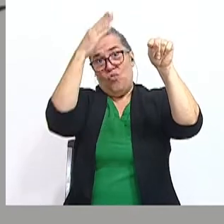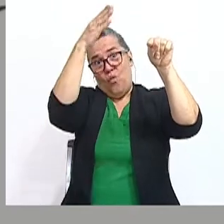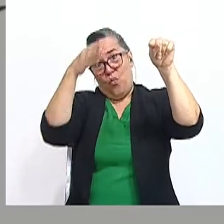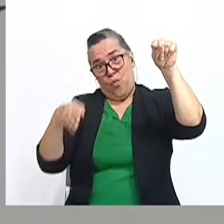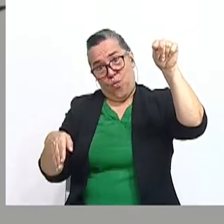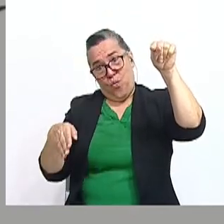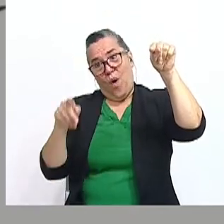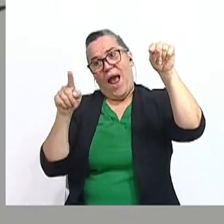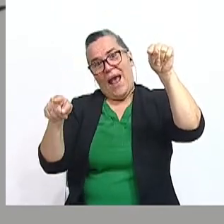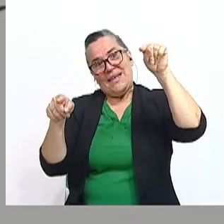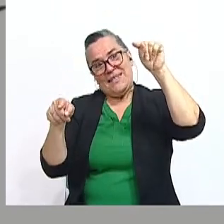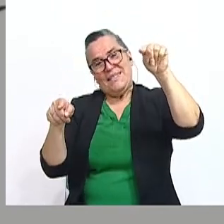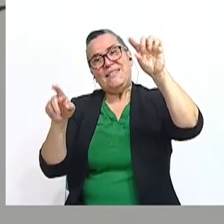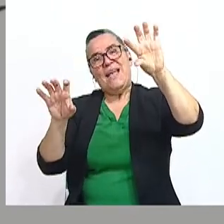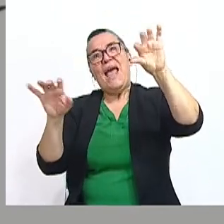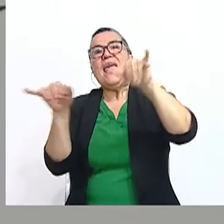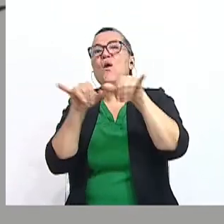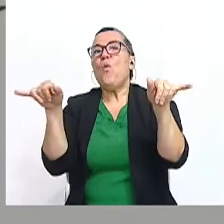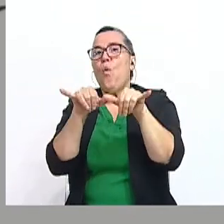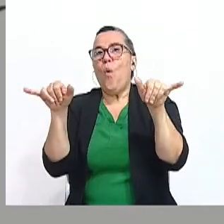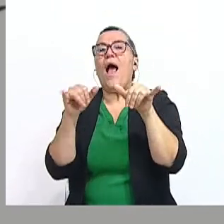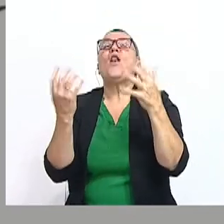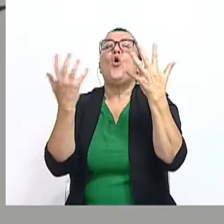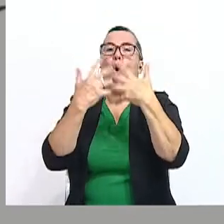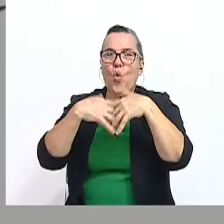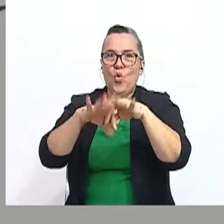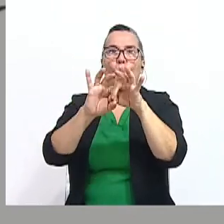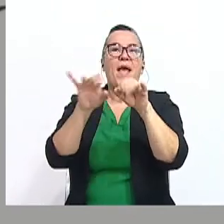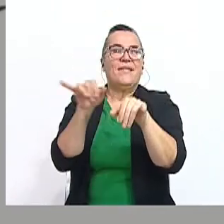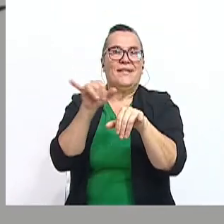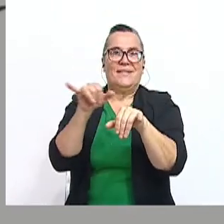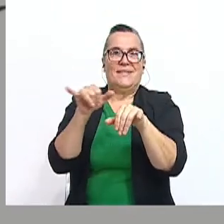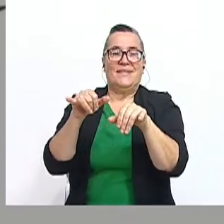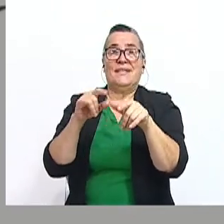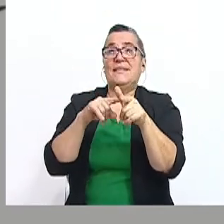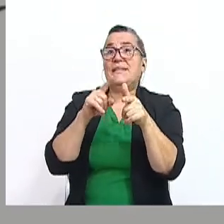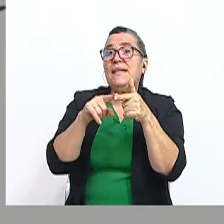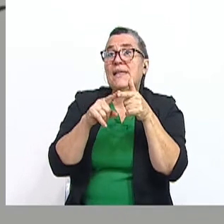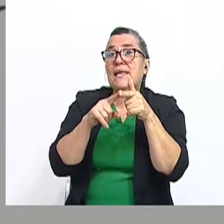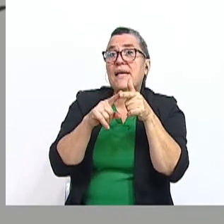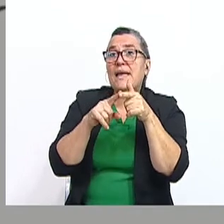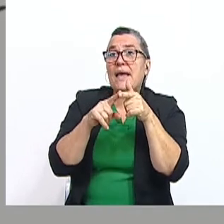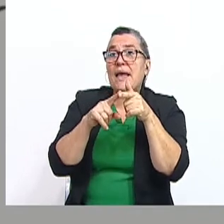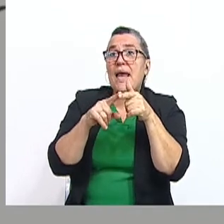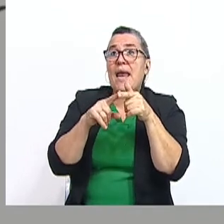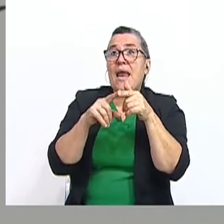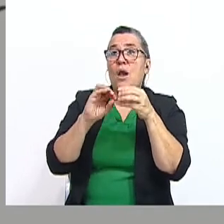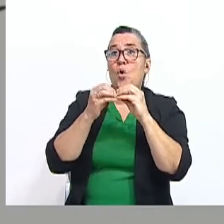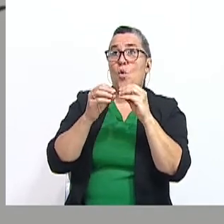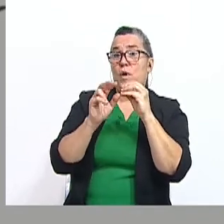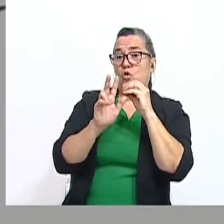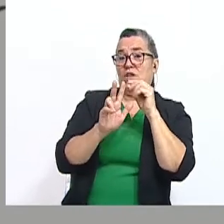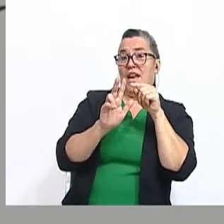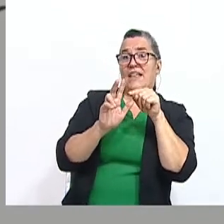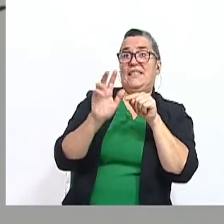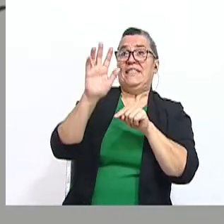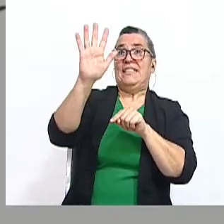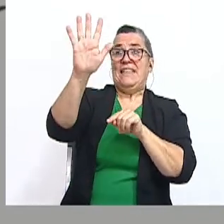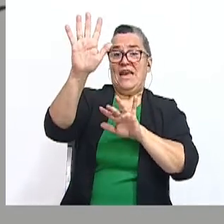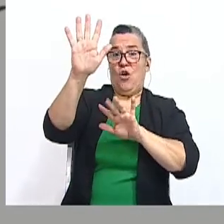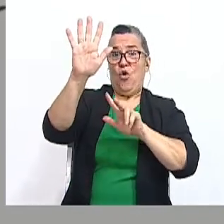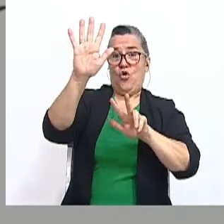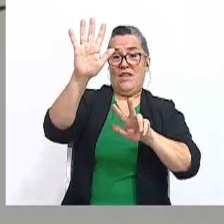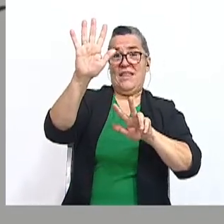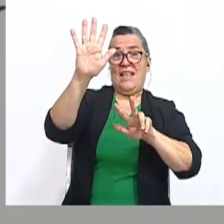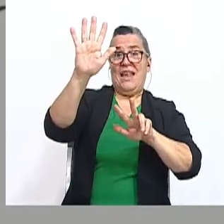iguales, por eso también son ángulos congruentes. Y pasará lo mismo con el ángulo, con la medida del ángulo 3 y la medida del ángulo